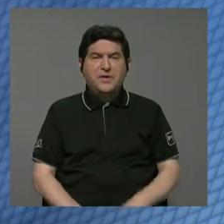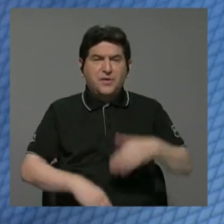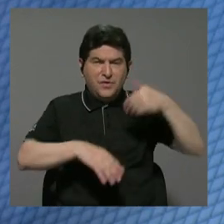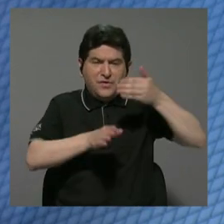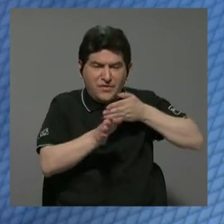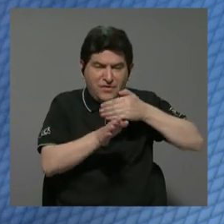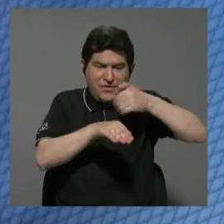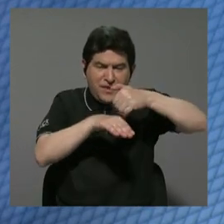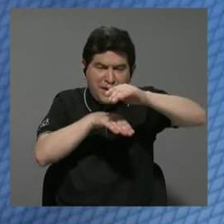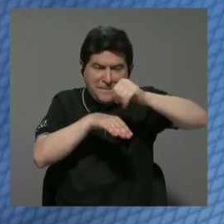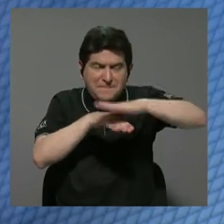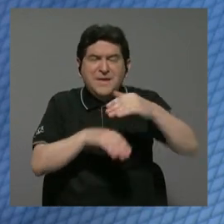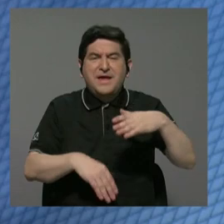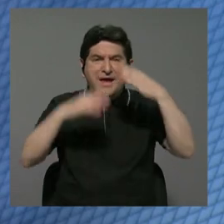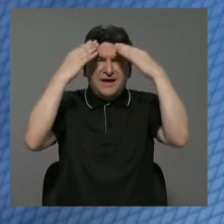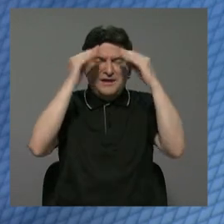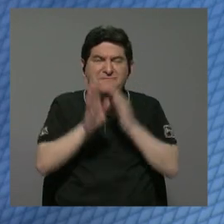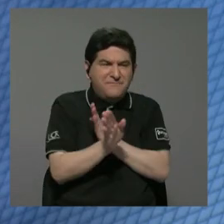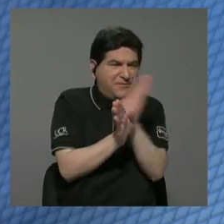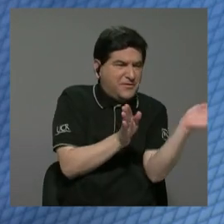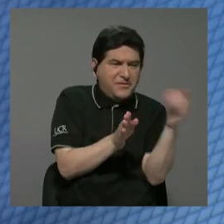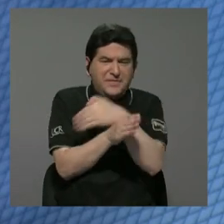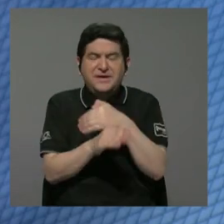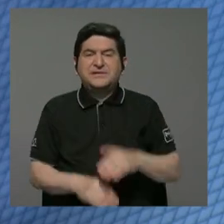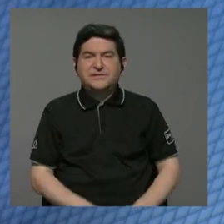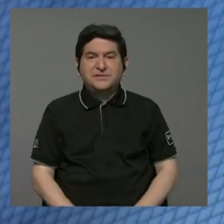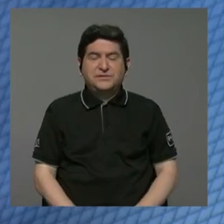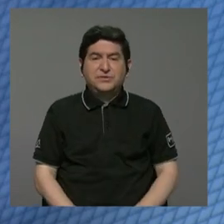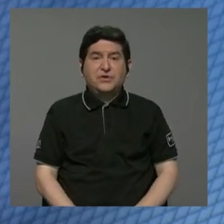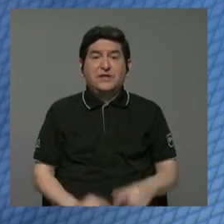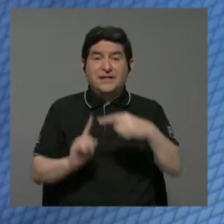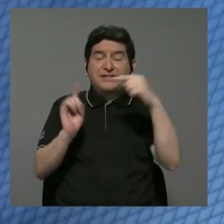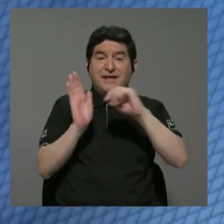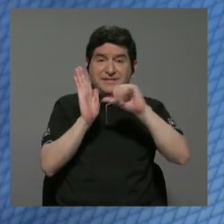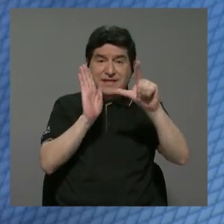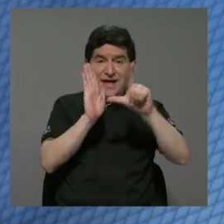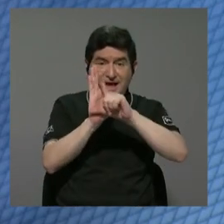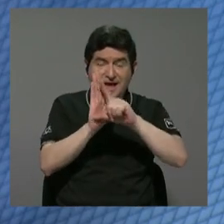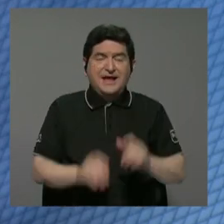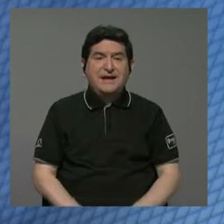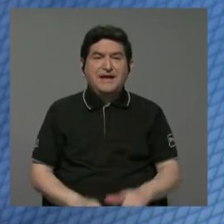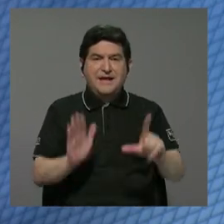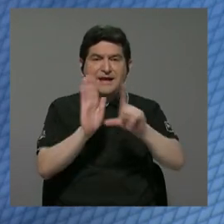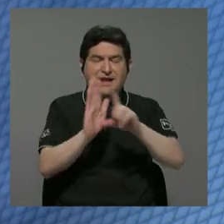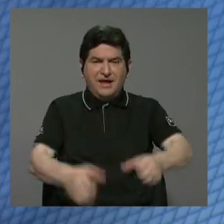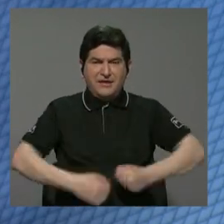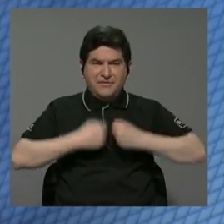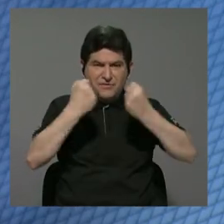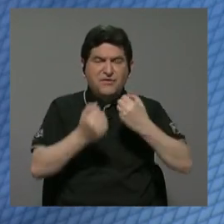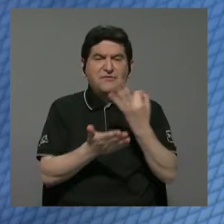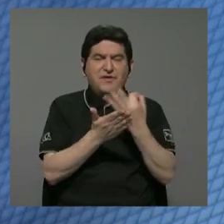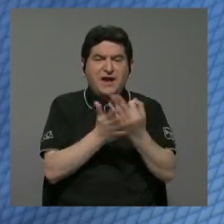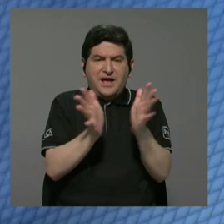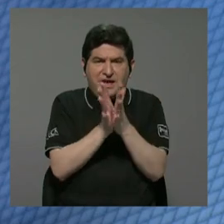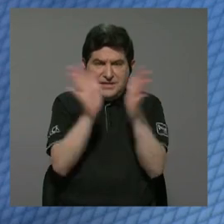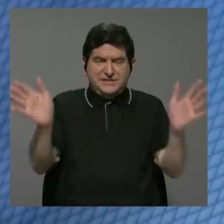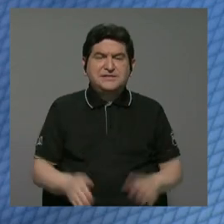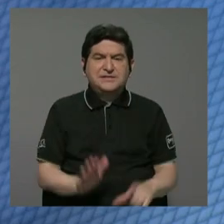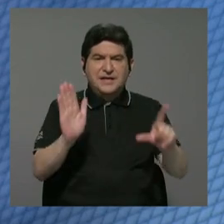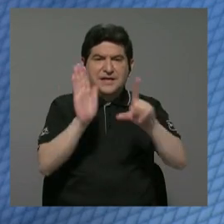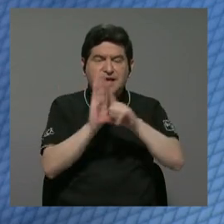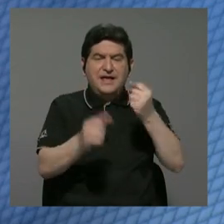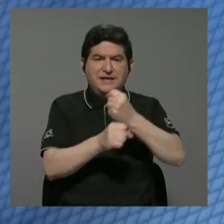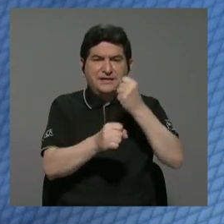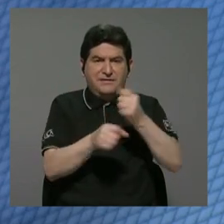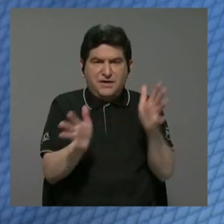población cuando ya se han tomado medidas concretas que incluso emanan de la Asamblea Legislativa con la Ley de Fortalecimiento de las Finanzas Públicas, con la Ley Marco de